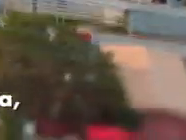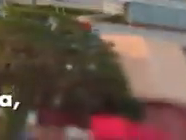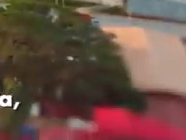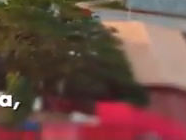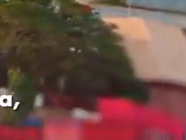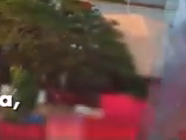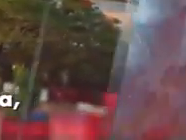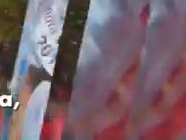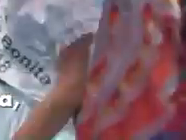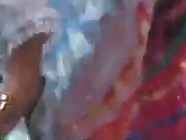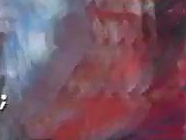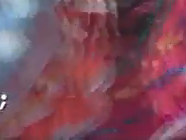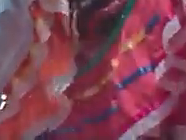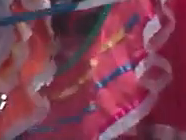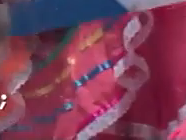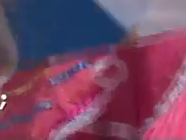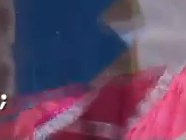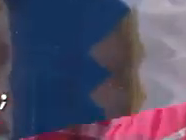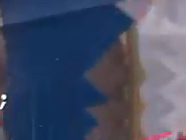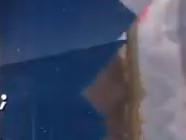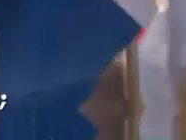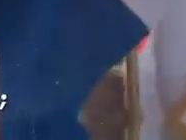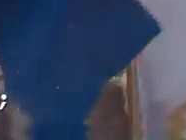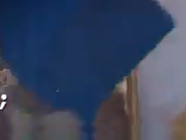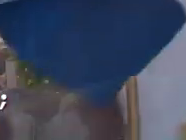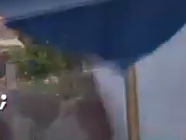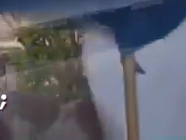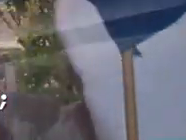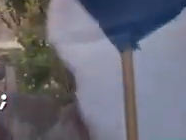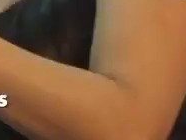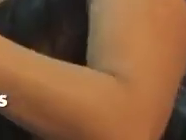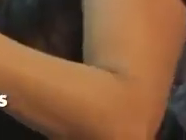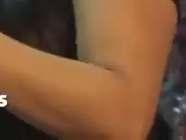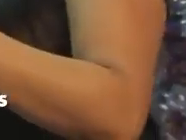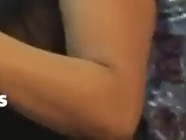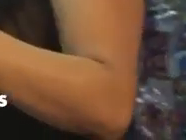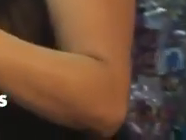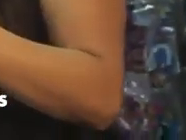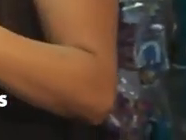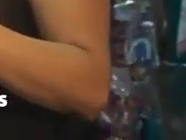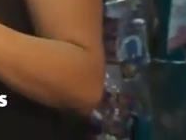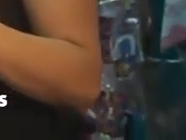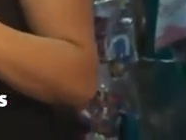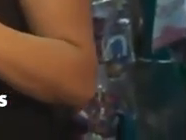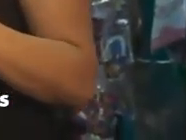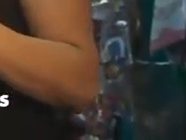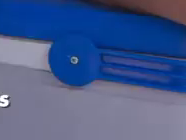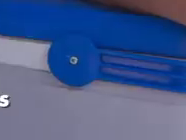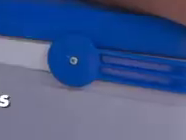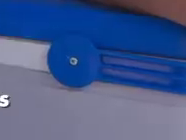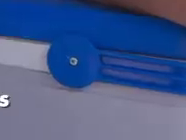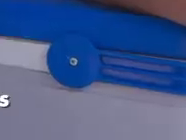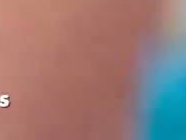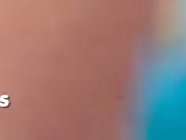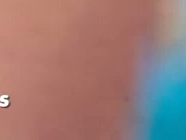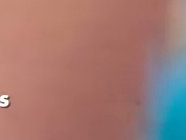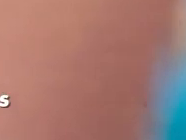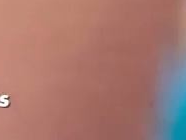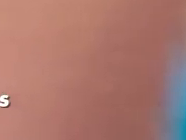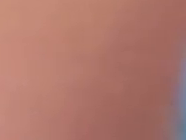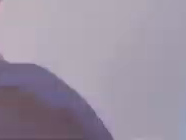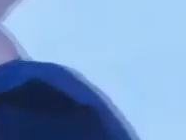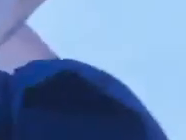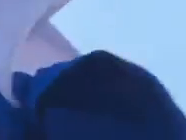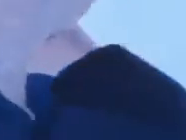Bandera Nicaragua, digna, fuerte e imponente. Es el amor que profesamos, es el amor que